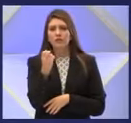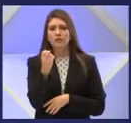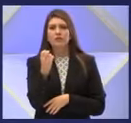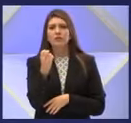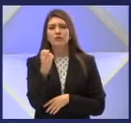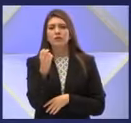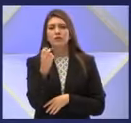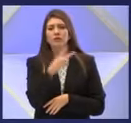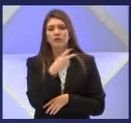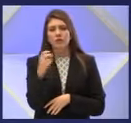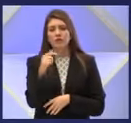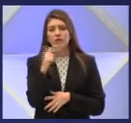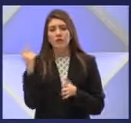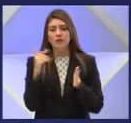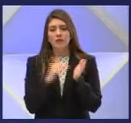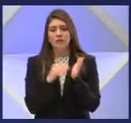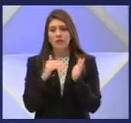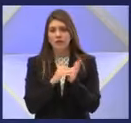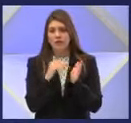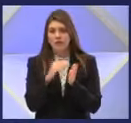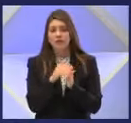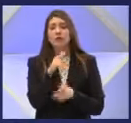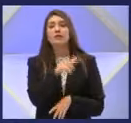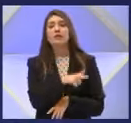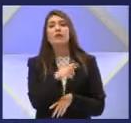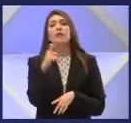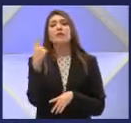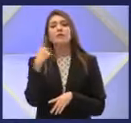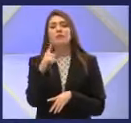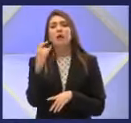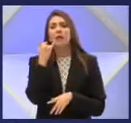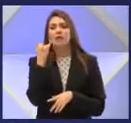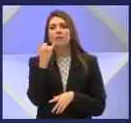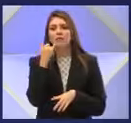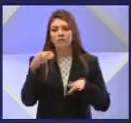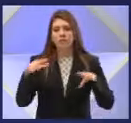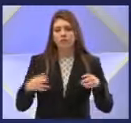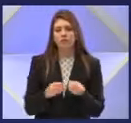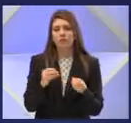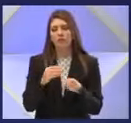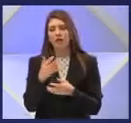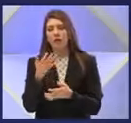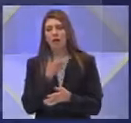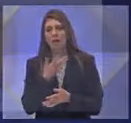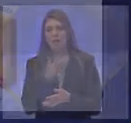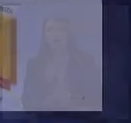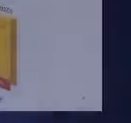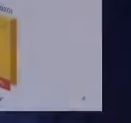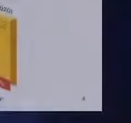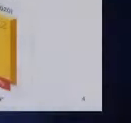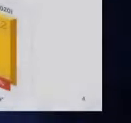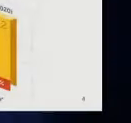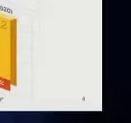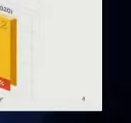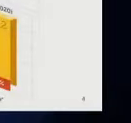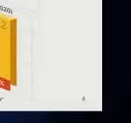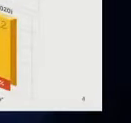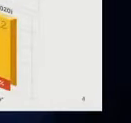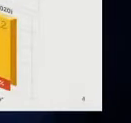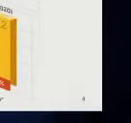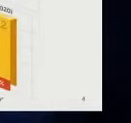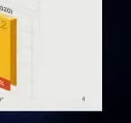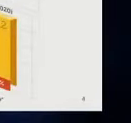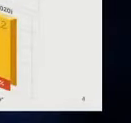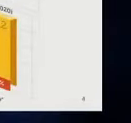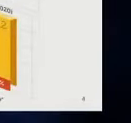12 millones de dispositivos y actualmente solamente nos estamos conectando